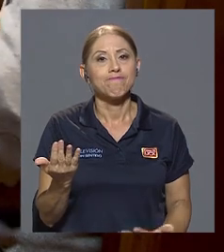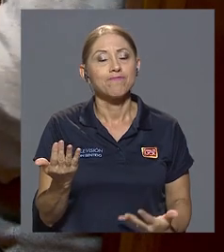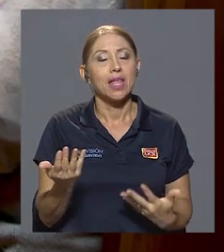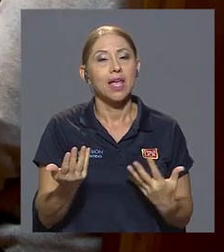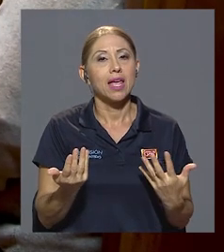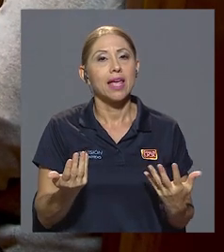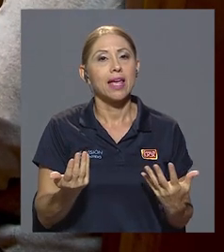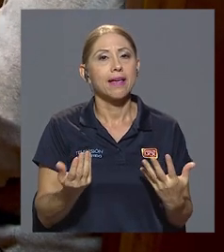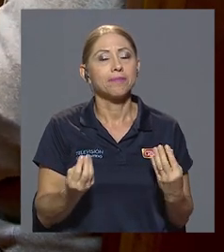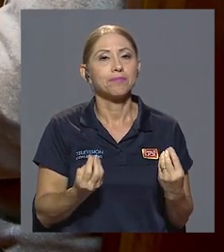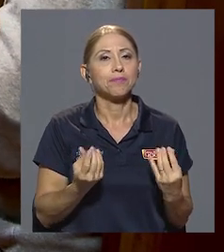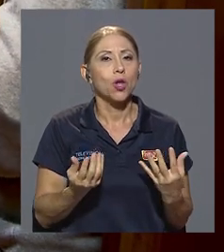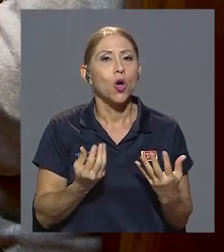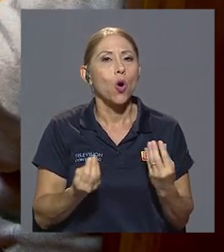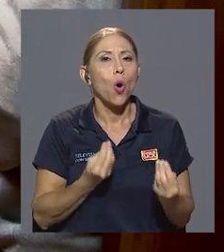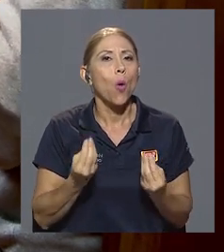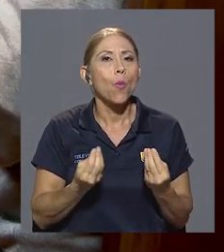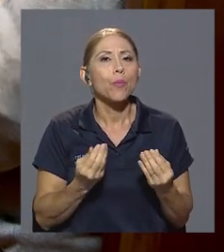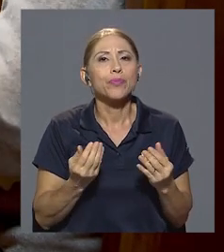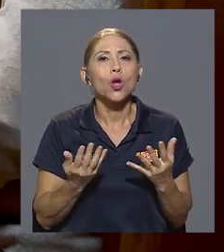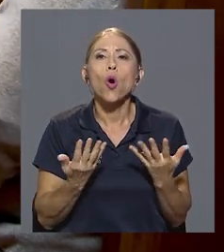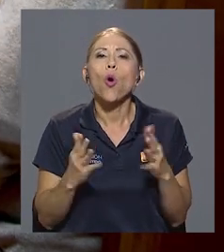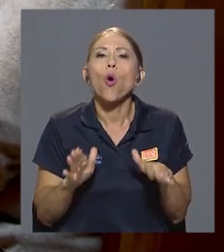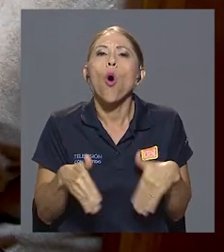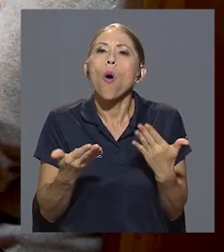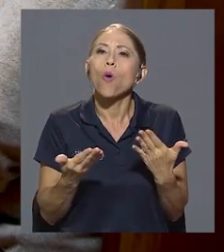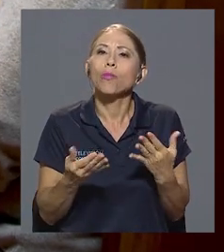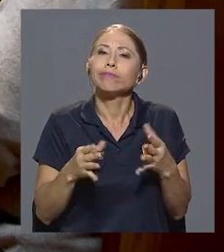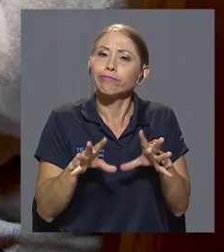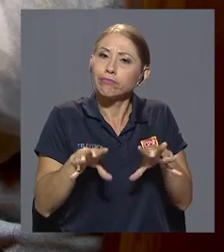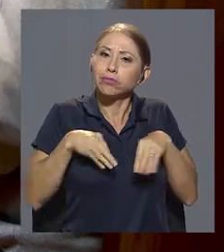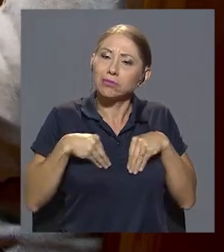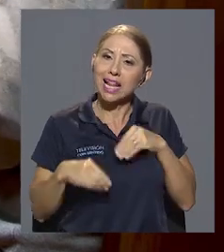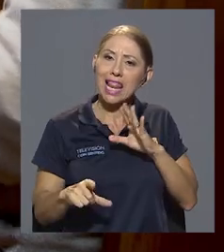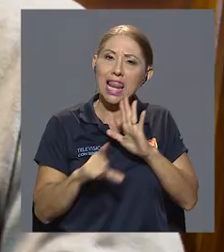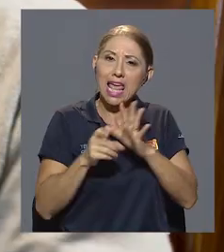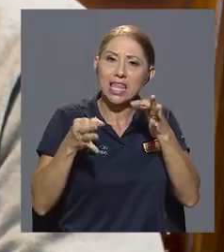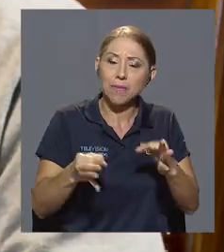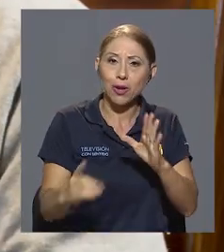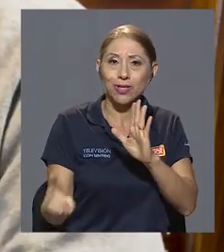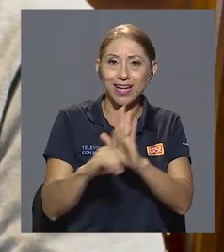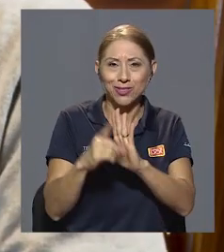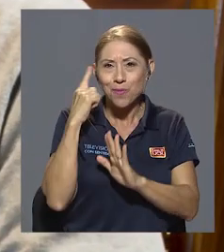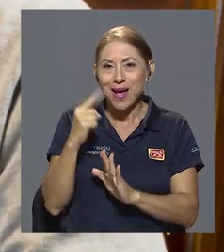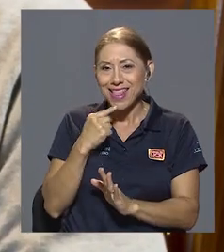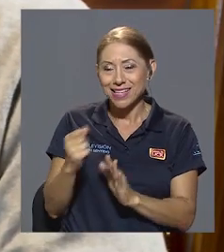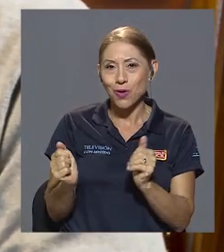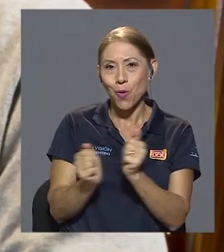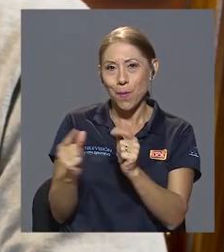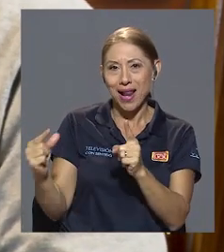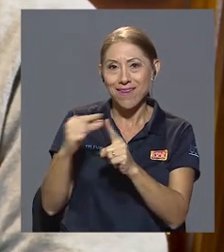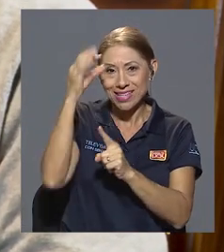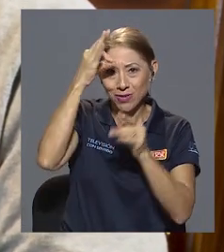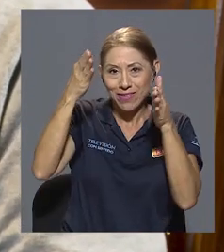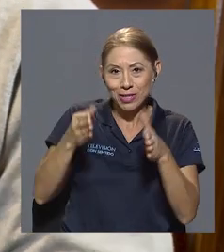crear como legitimar los derechos para decirlo con palabras de una filósofa muy importante de hannah